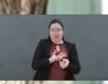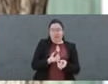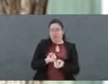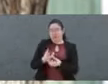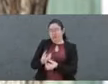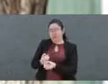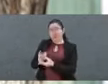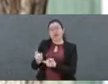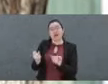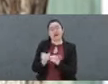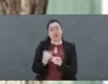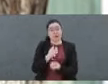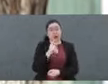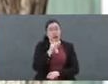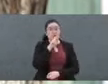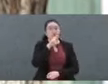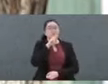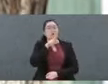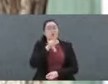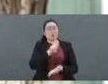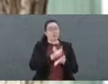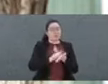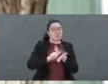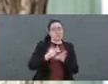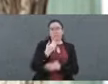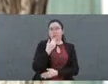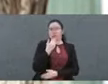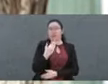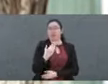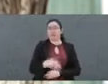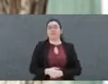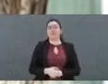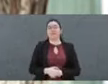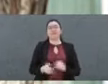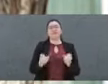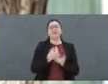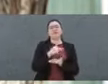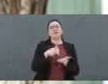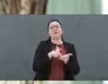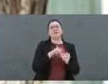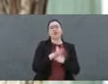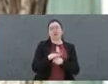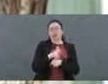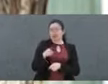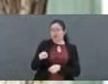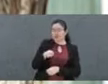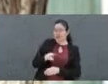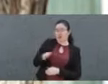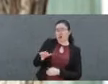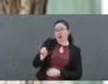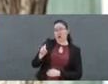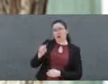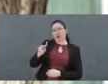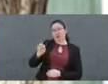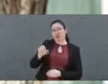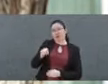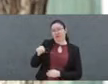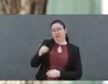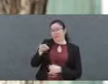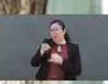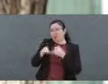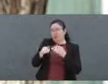agua también para los vecinos, que sobre todo en el lado más oriente de la alcaldía, en la parte última del